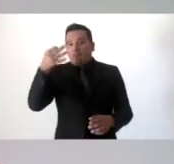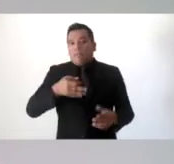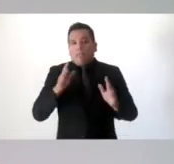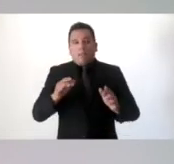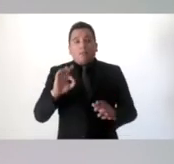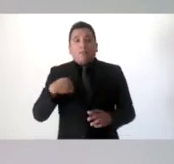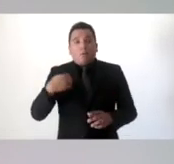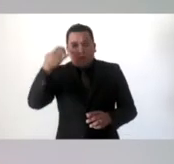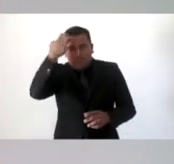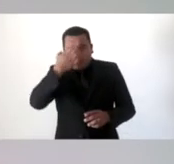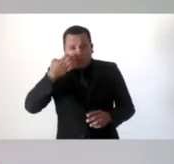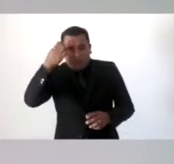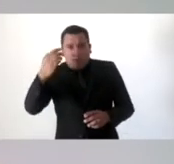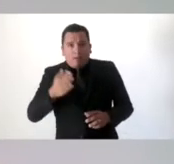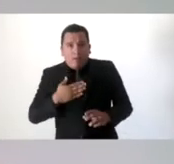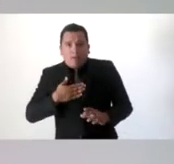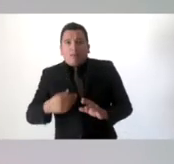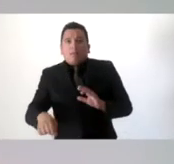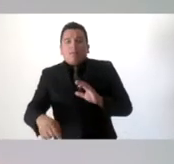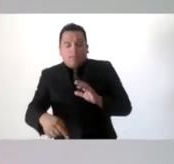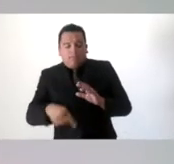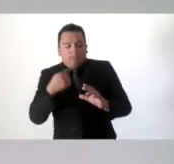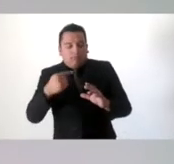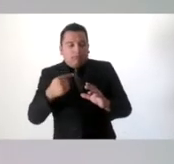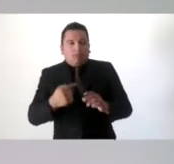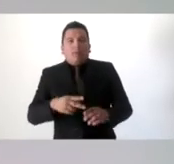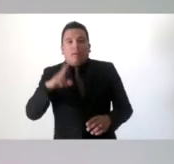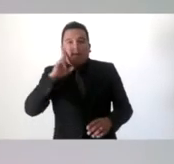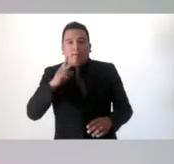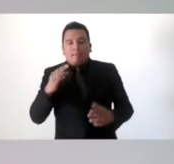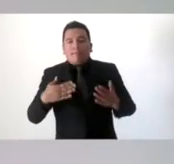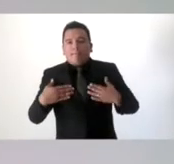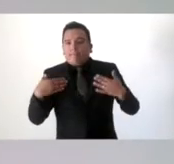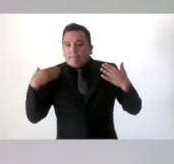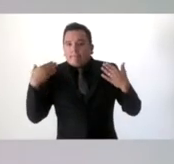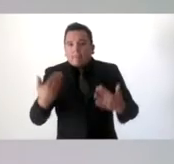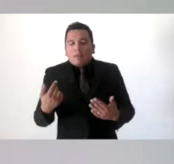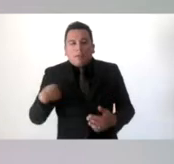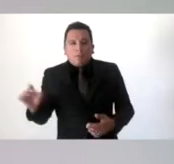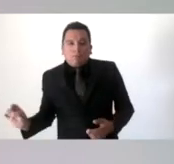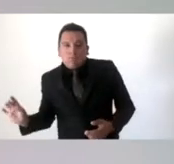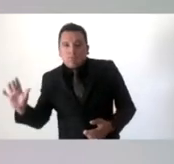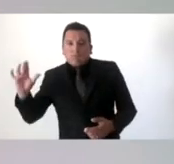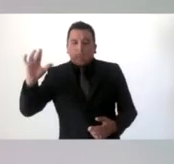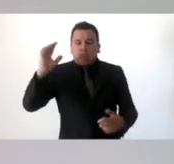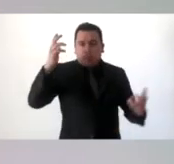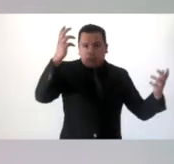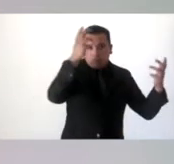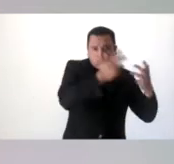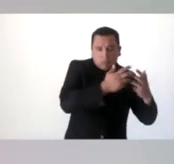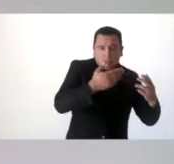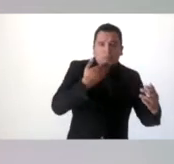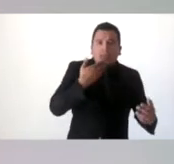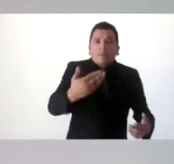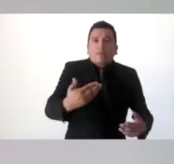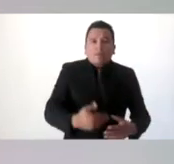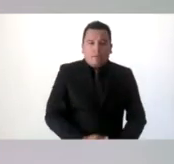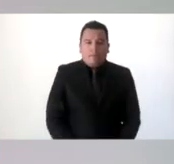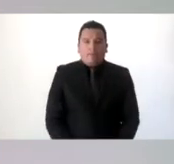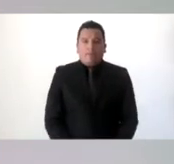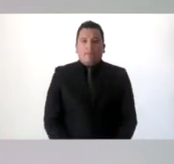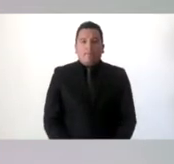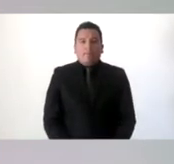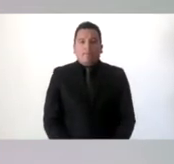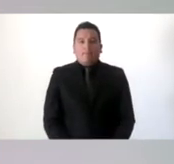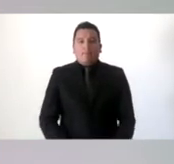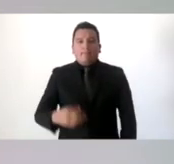del conteo, sí por lo menos ir más o menos sabiendo si llegó bien y cuándo se va a contar su voto. Entonces, creo que